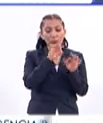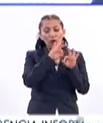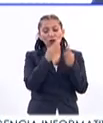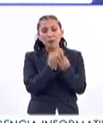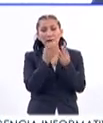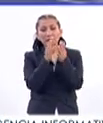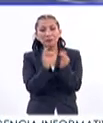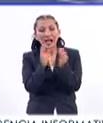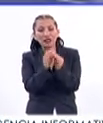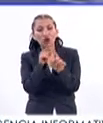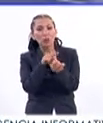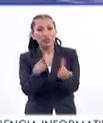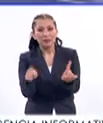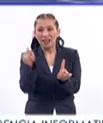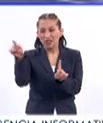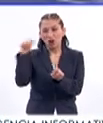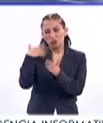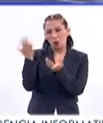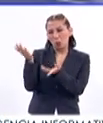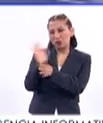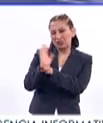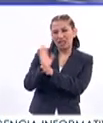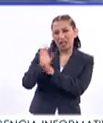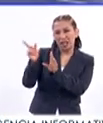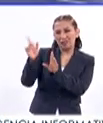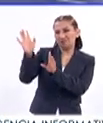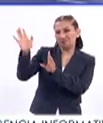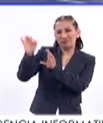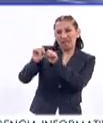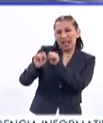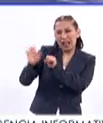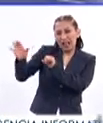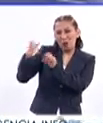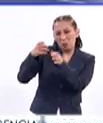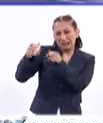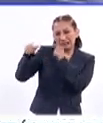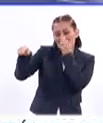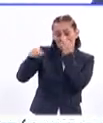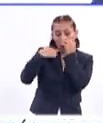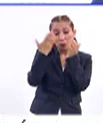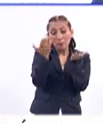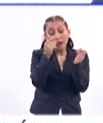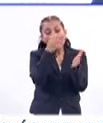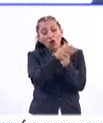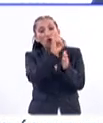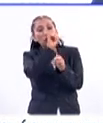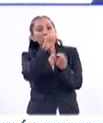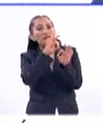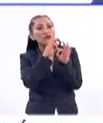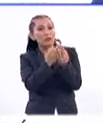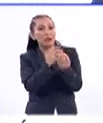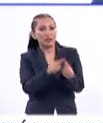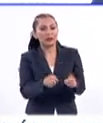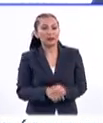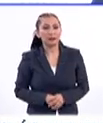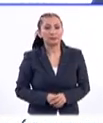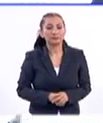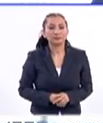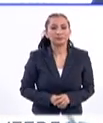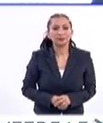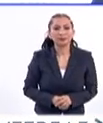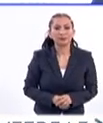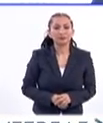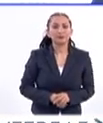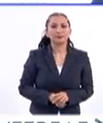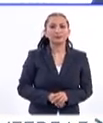narrativos muy diferentes. Esa es la idea de FICUNAM, traer y acercar al público a otras narrativas, a